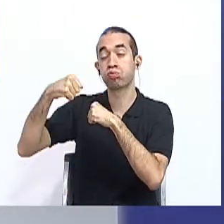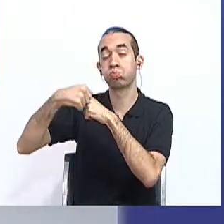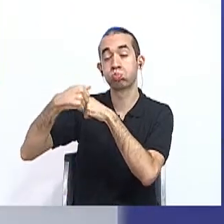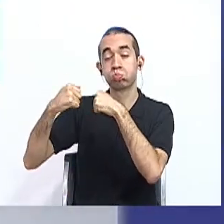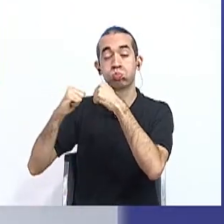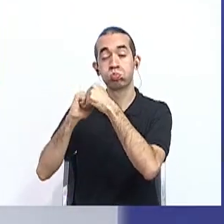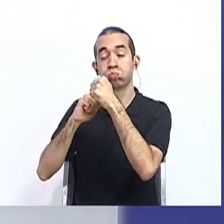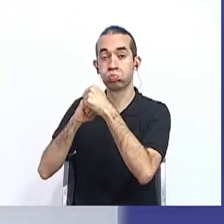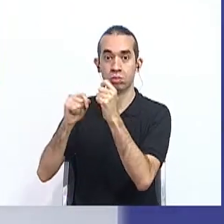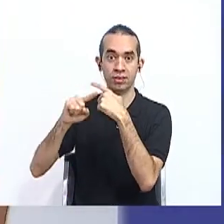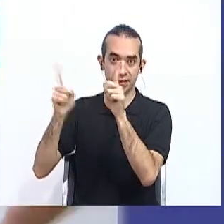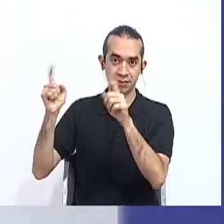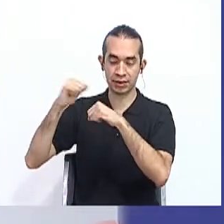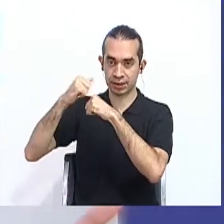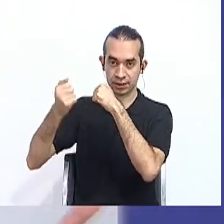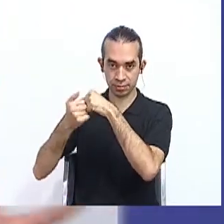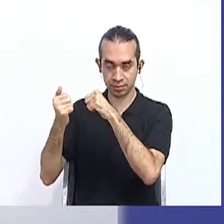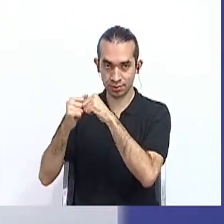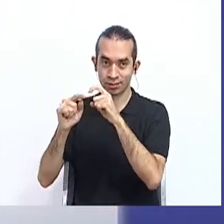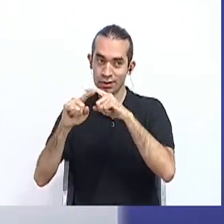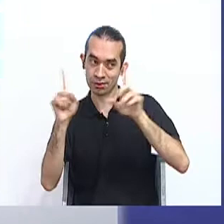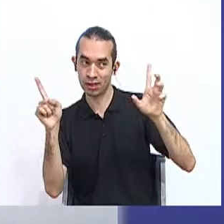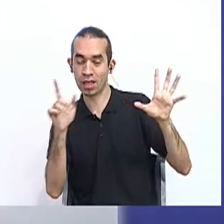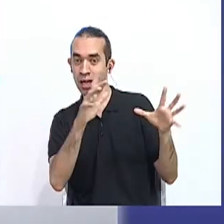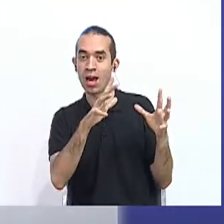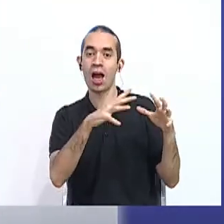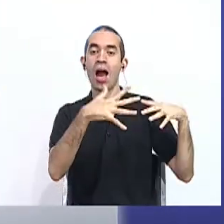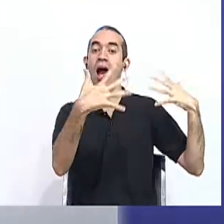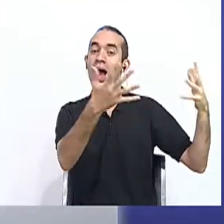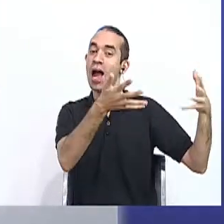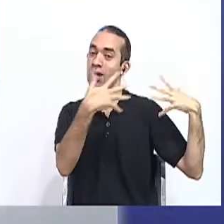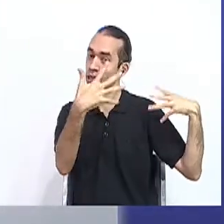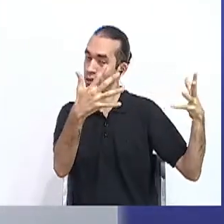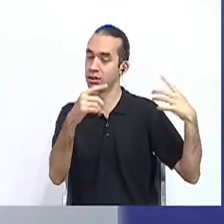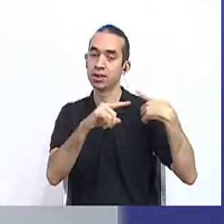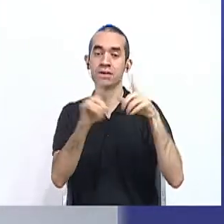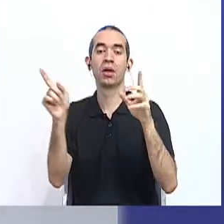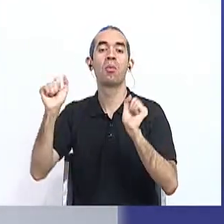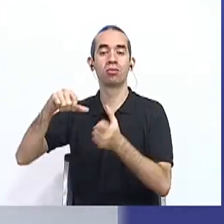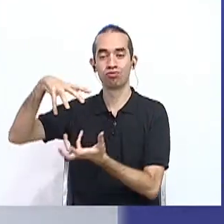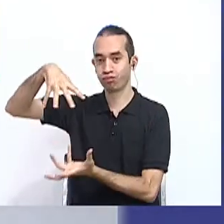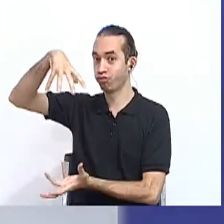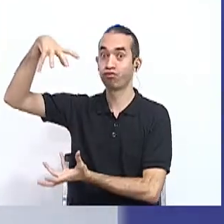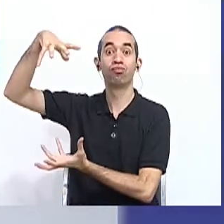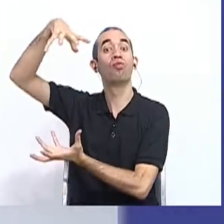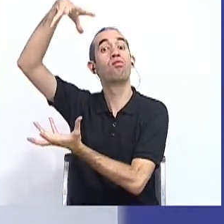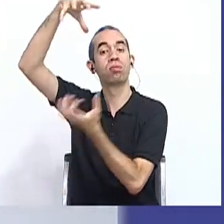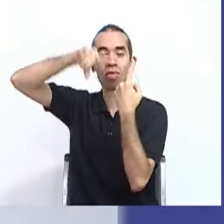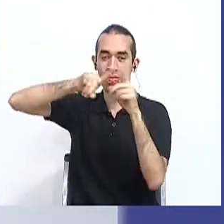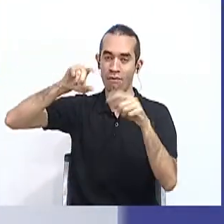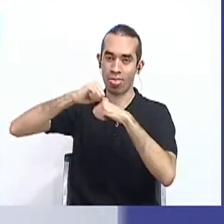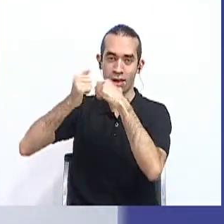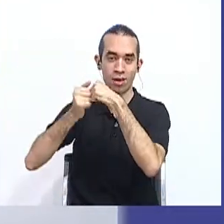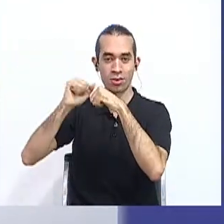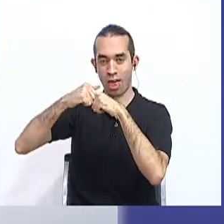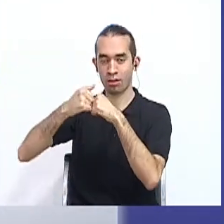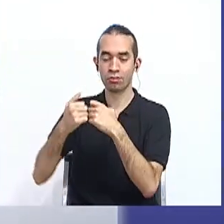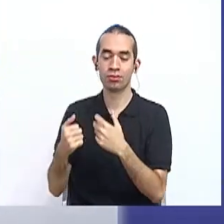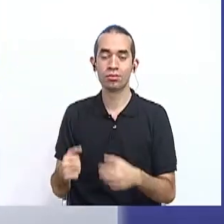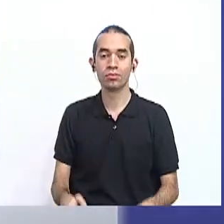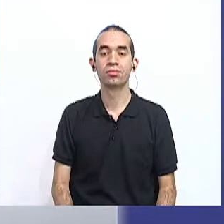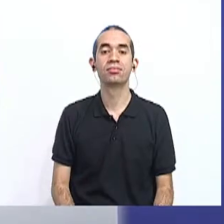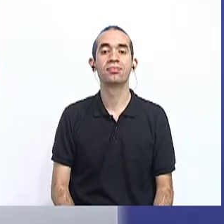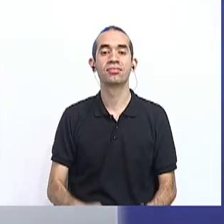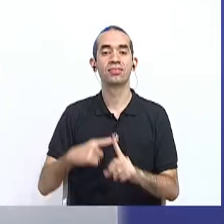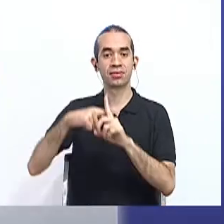de densidad con el aire exterior es que el globo aerostático puede ascender. Y después, cuando ya las temperaturas del aire